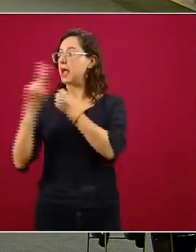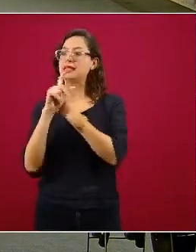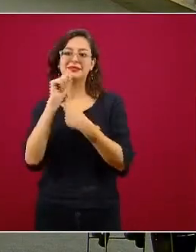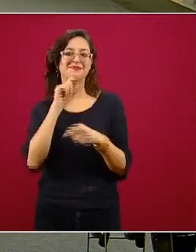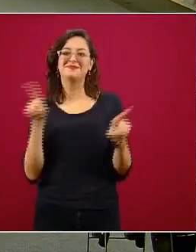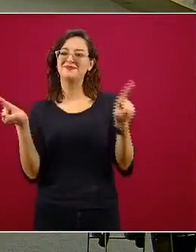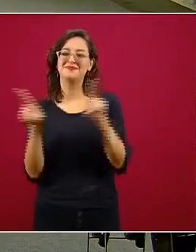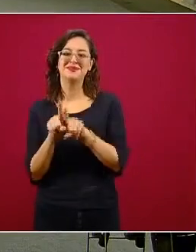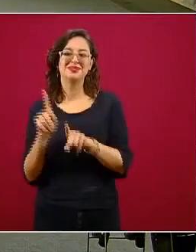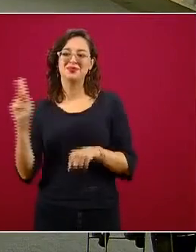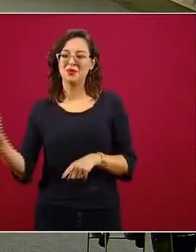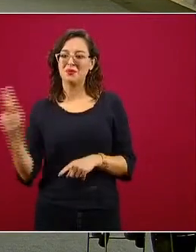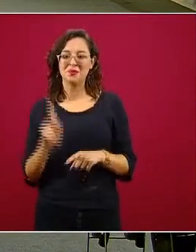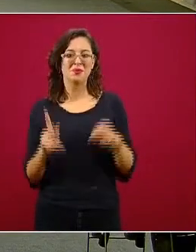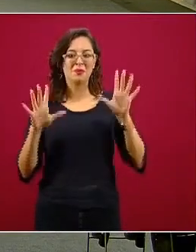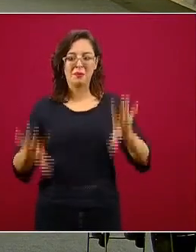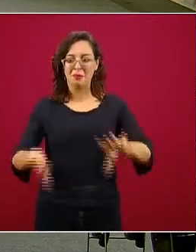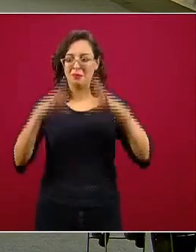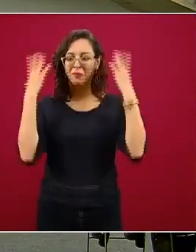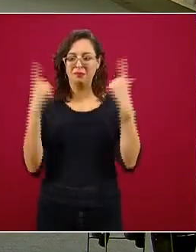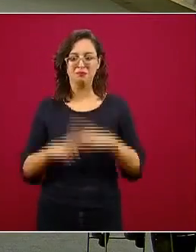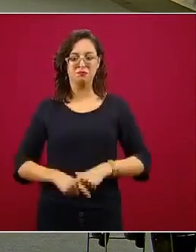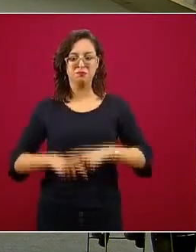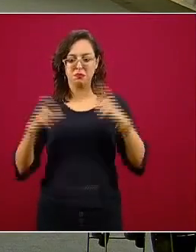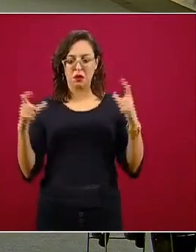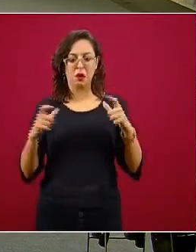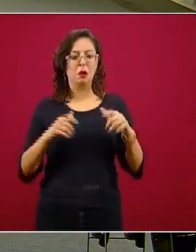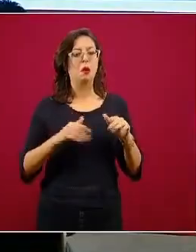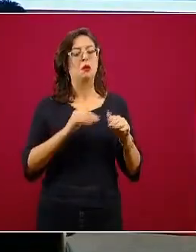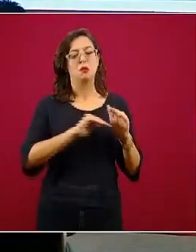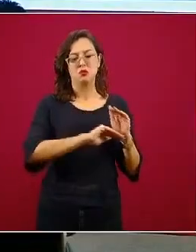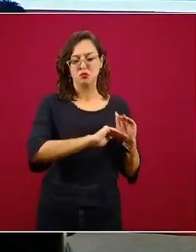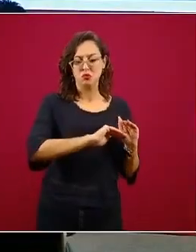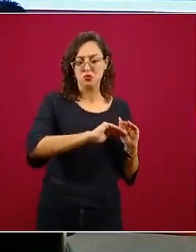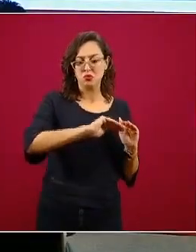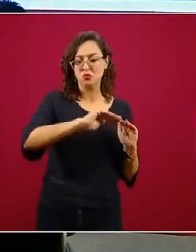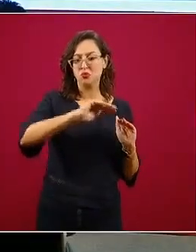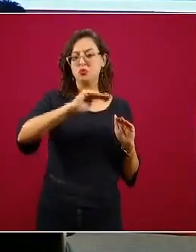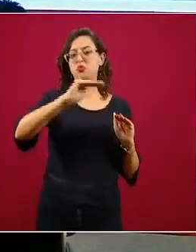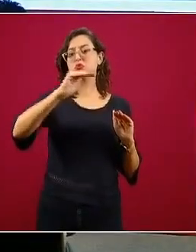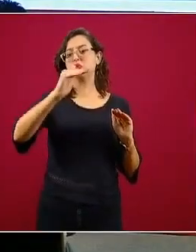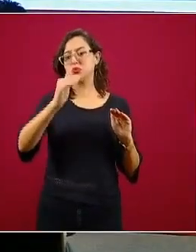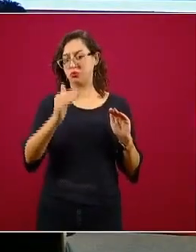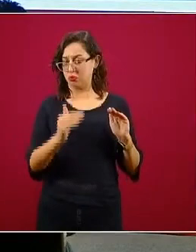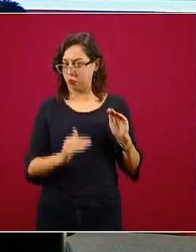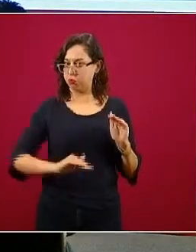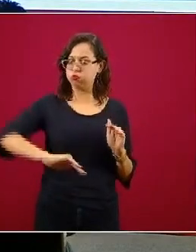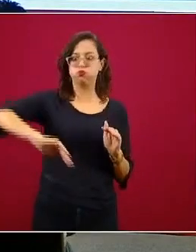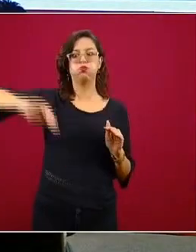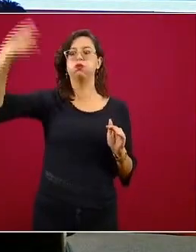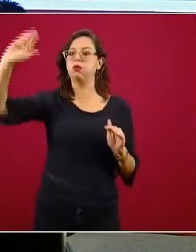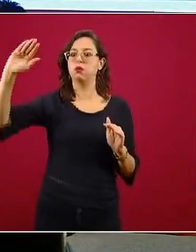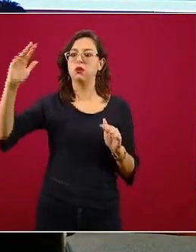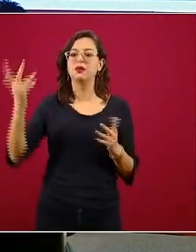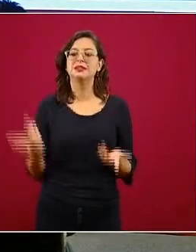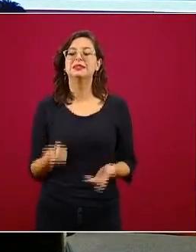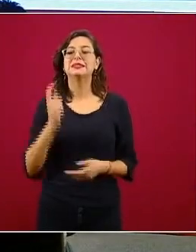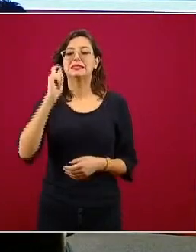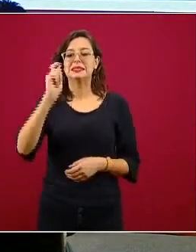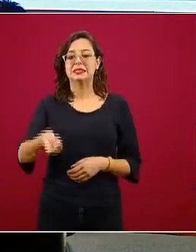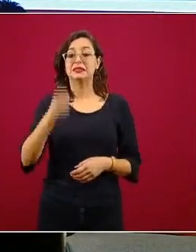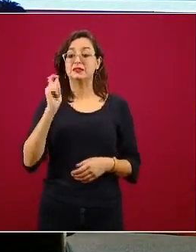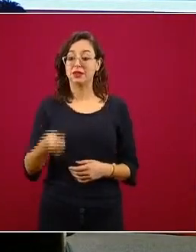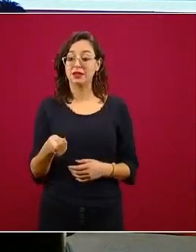crecimiento. A esta velocidad, una estabilización y luego un crecimiento a la misma velocidad. Esto habla de la